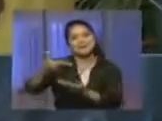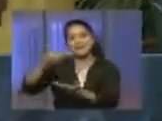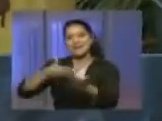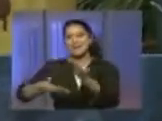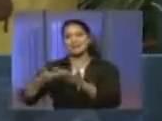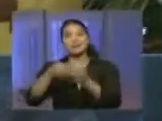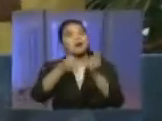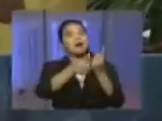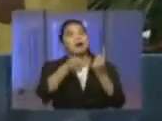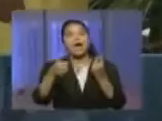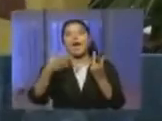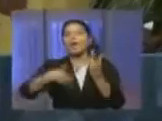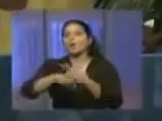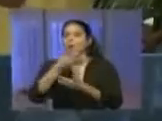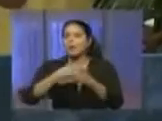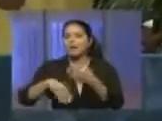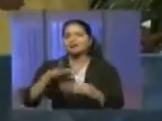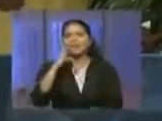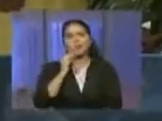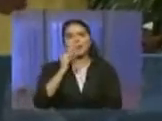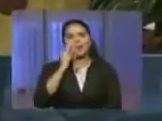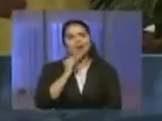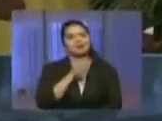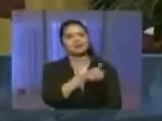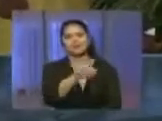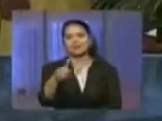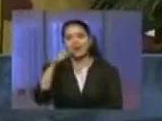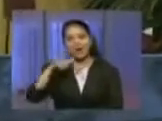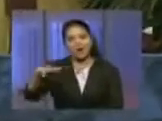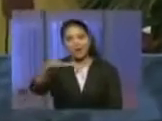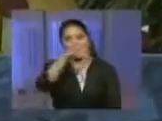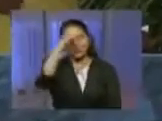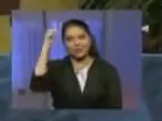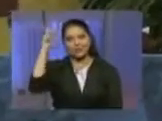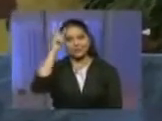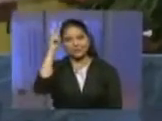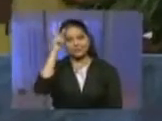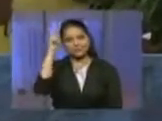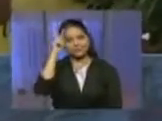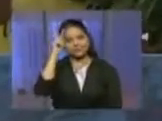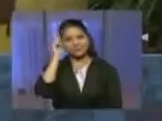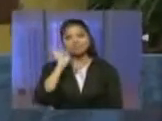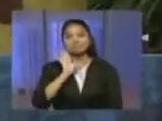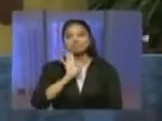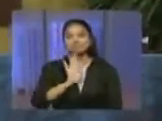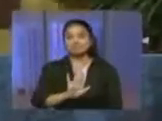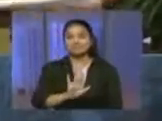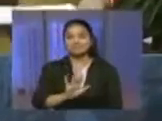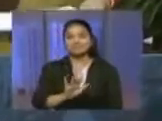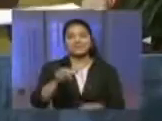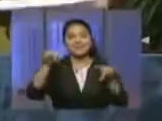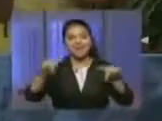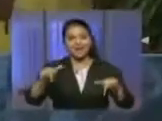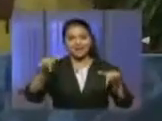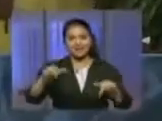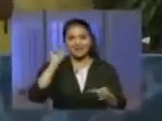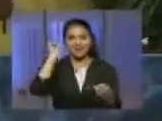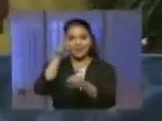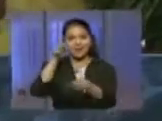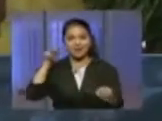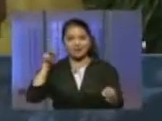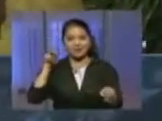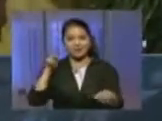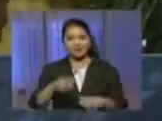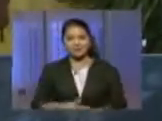una de las experiencias productivas de cada uno de nuestros pueblos de esa manera nosotros presidentes desde el estado amazonas le